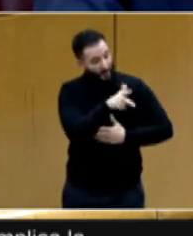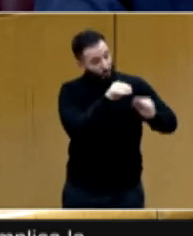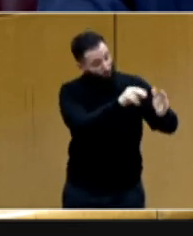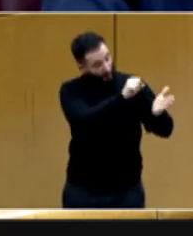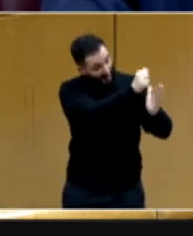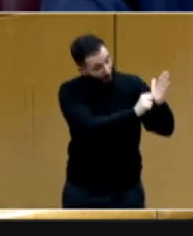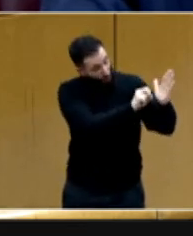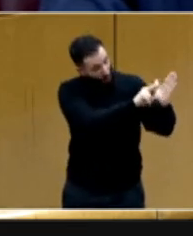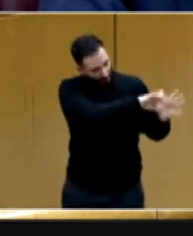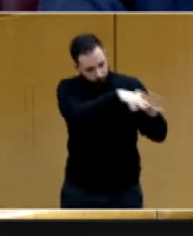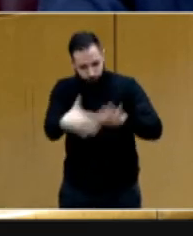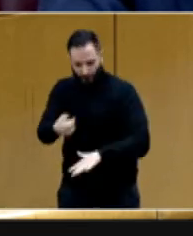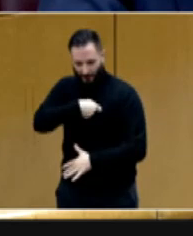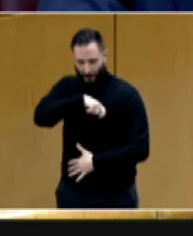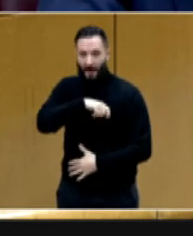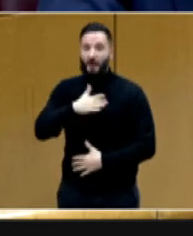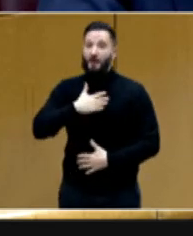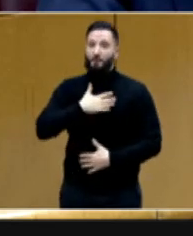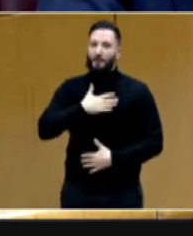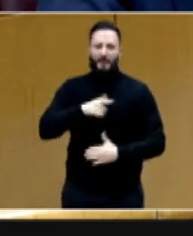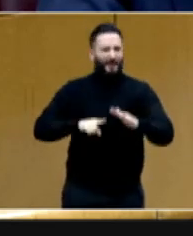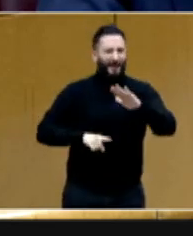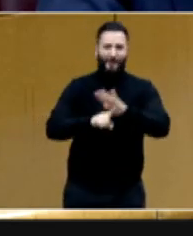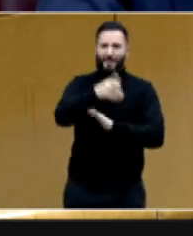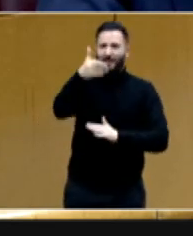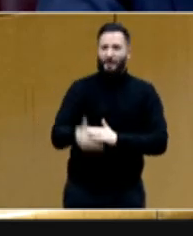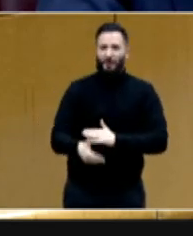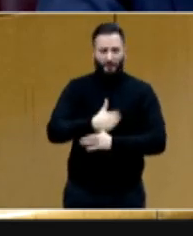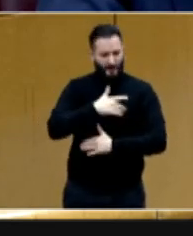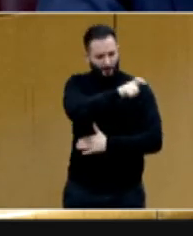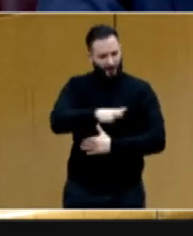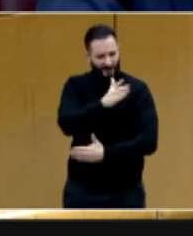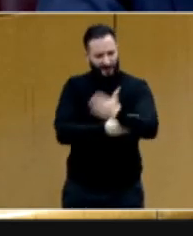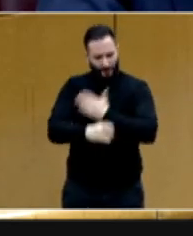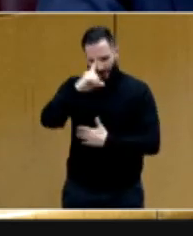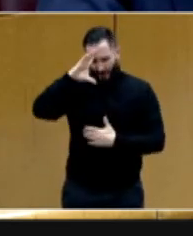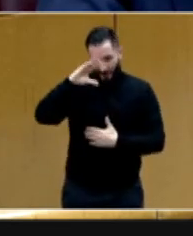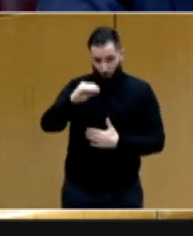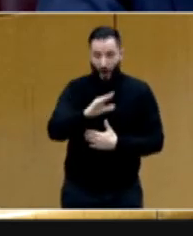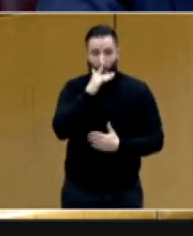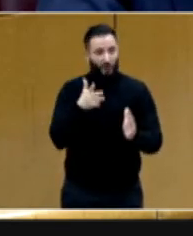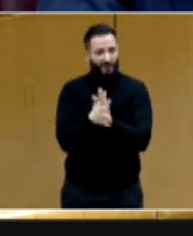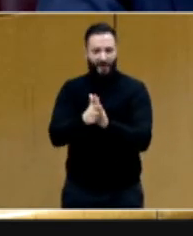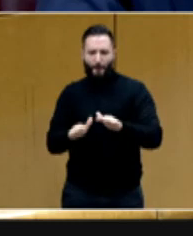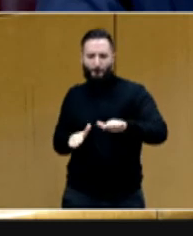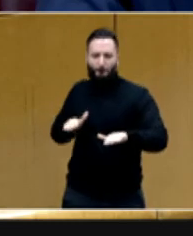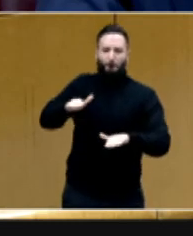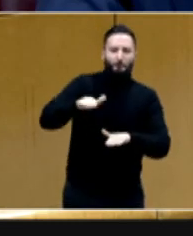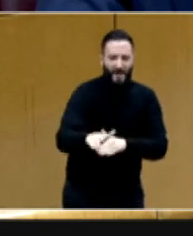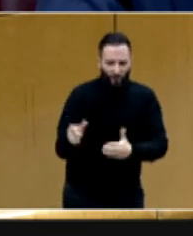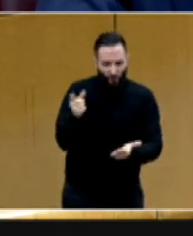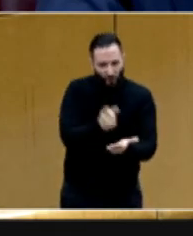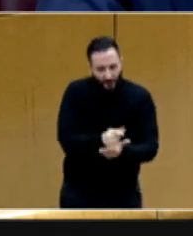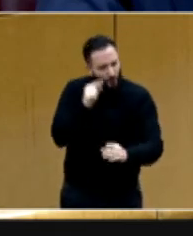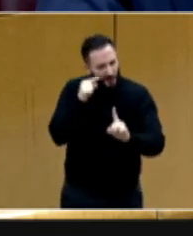es un avance muy importante para nosotros las personas con discapacidad intelectual porque se trata de un paso más para reconocer que tenemos